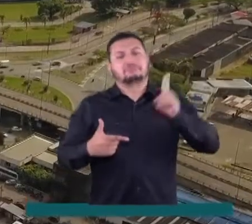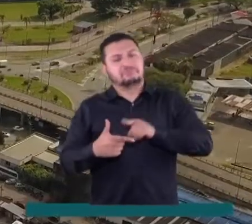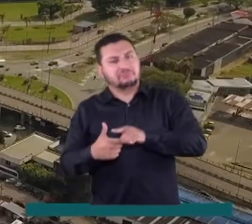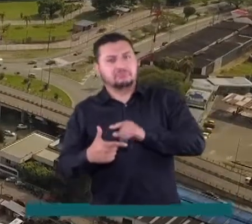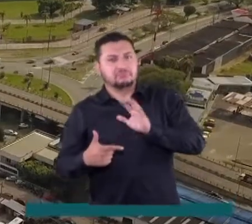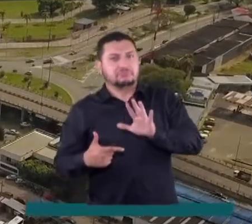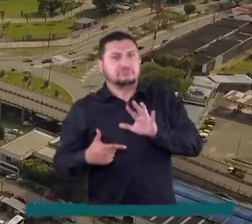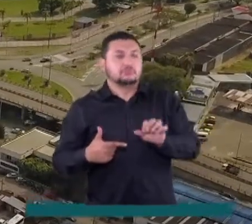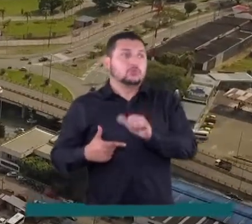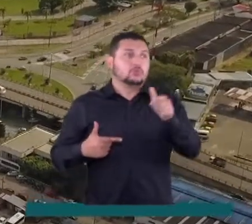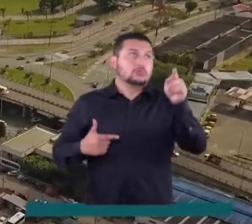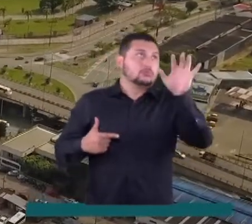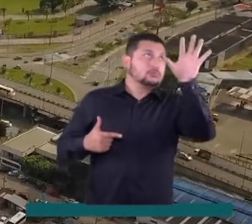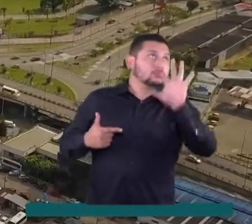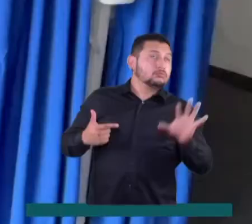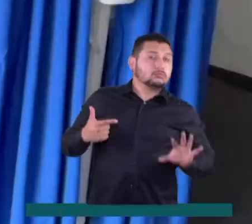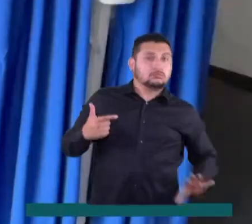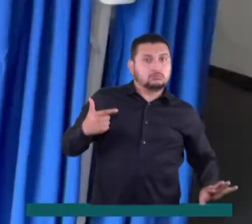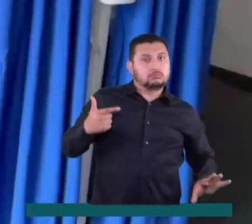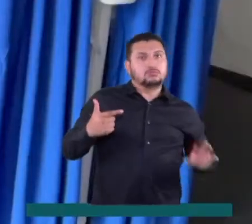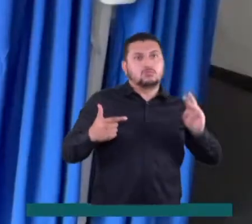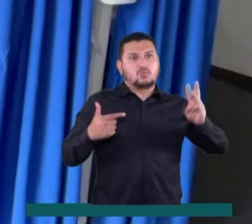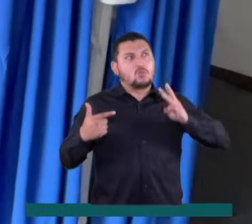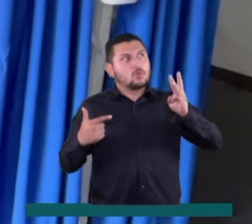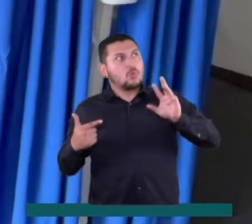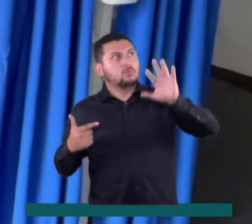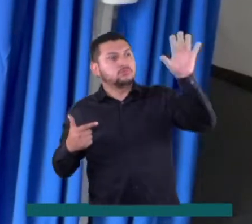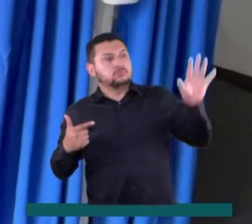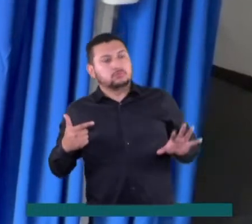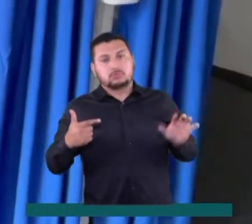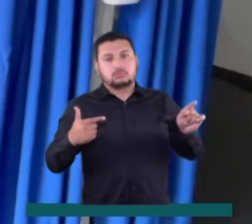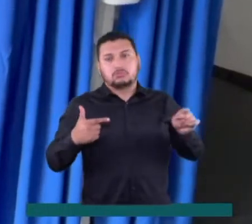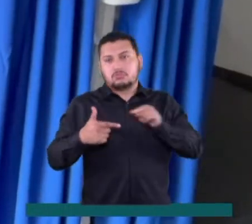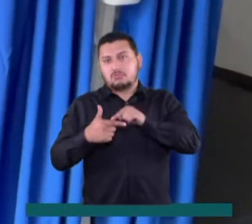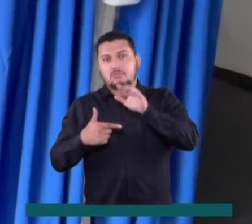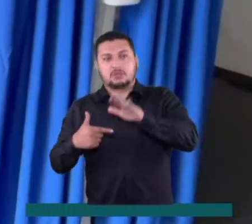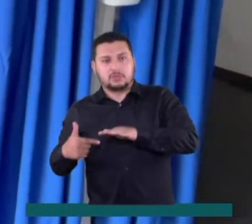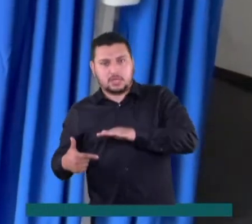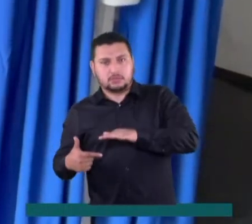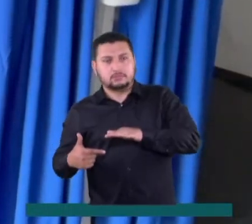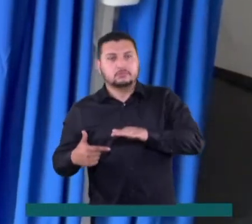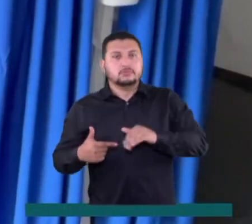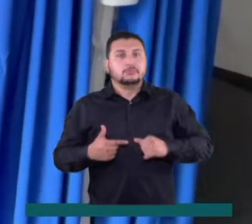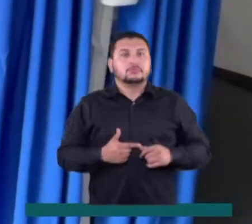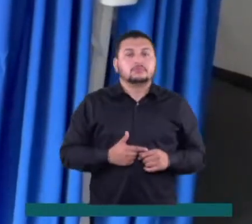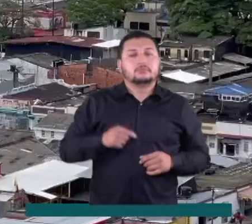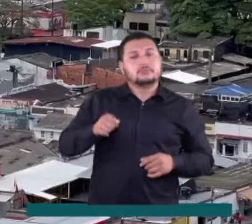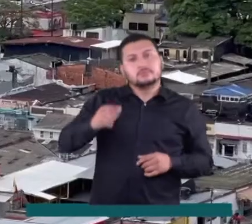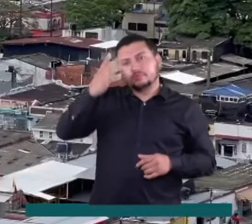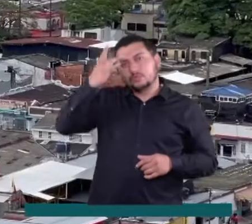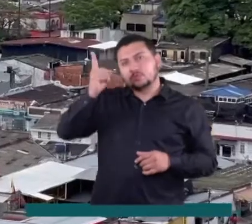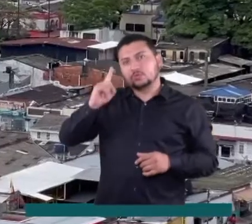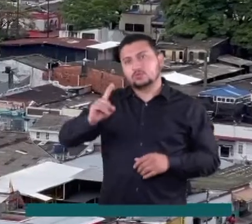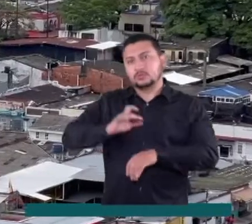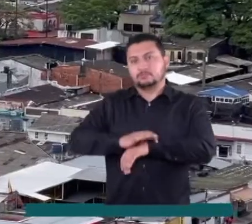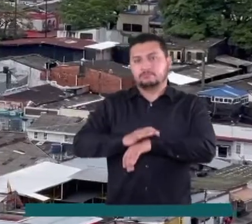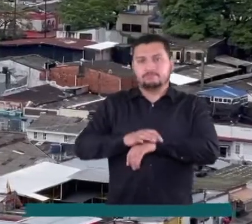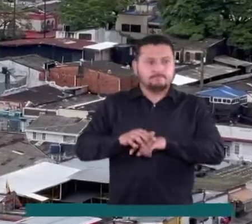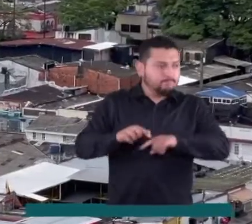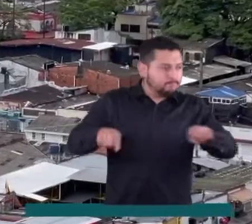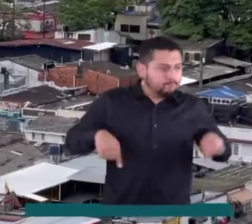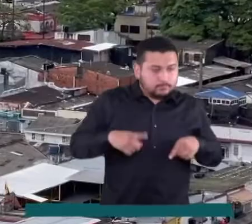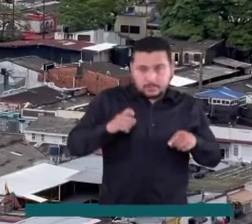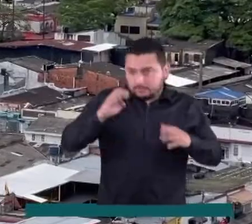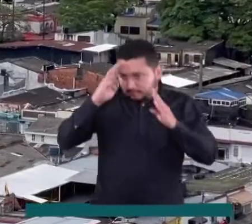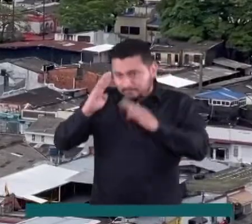en Villavicencio como en otras regiones del país y del mundo, pero según las autoridades de salud, esto se debe al acompañamiento oportuno de